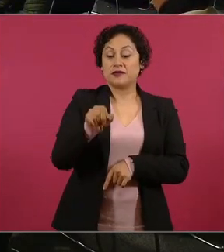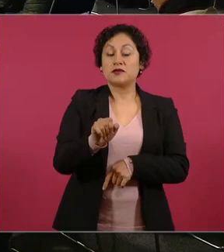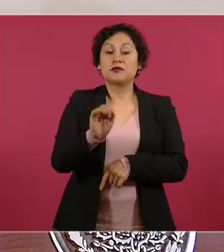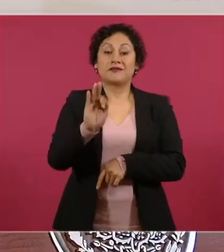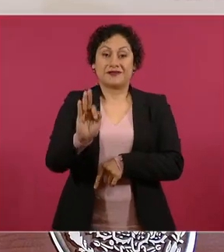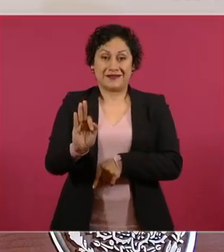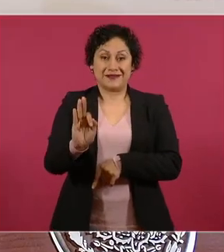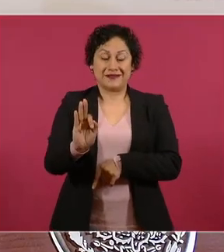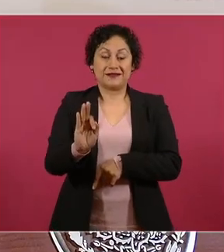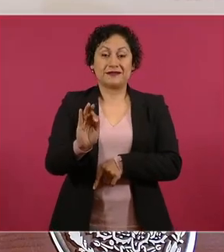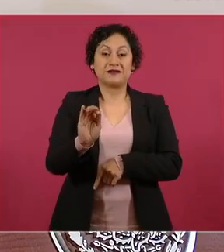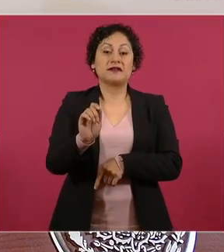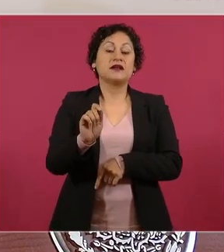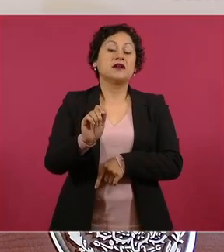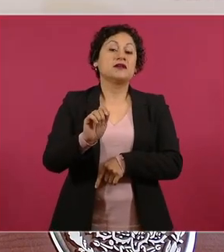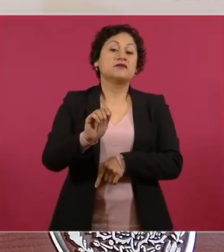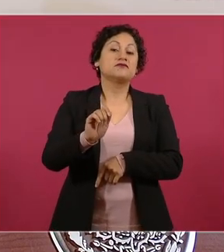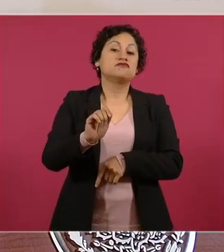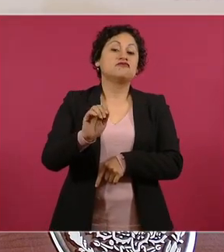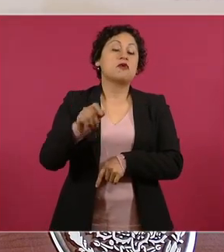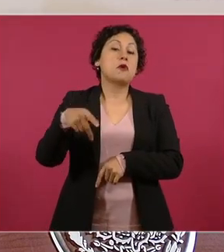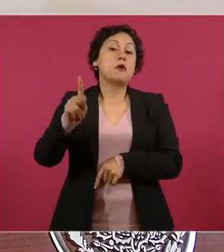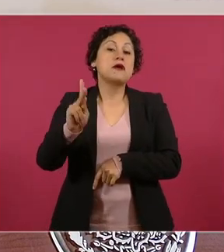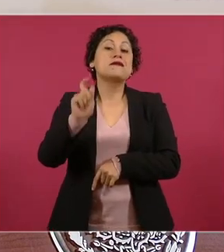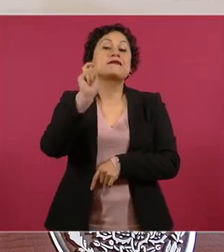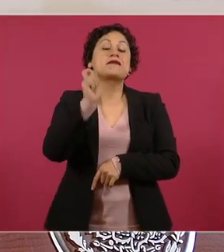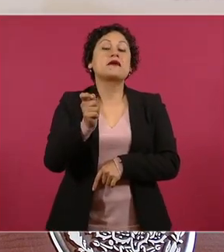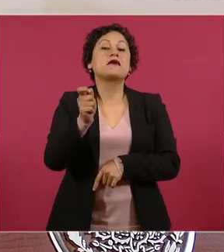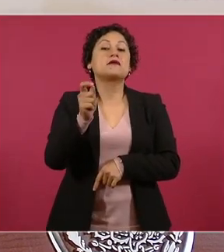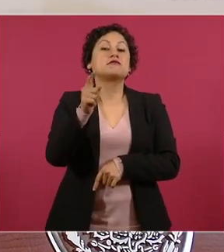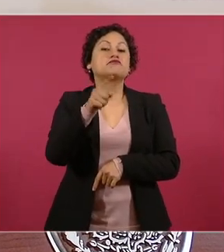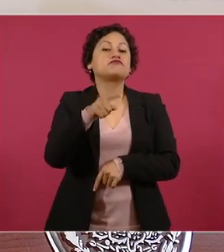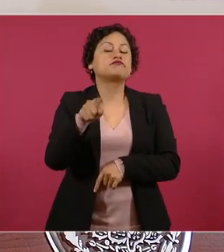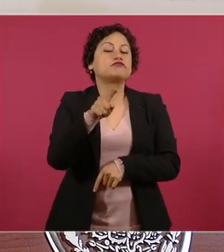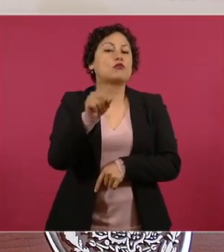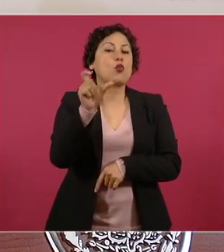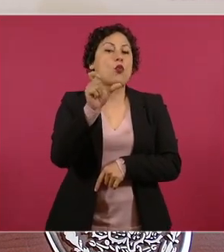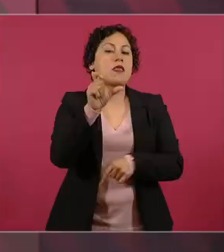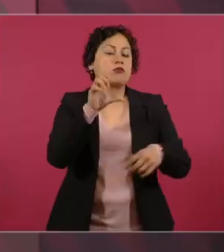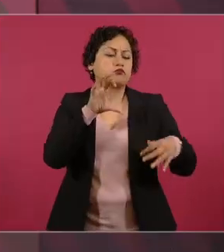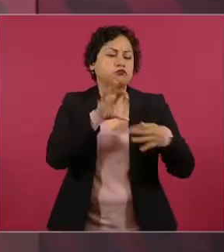Progreso, no ha habido un programa